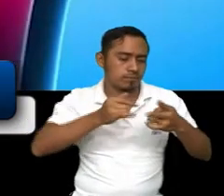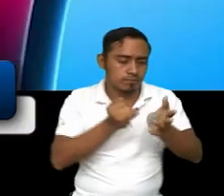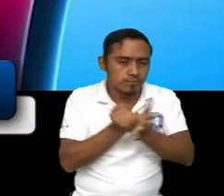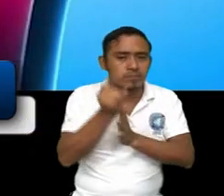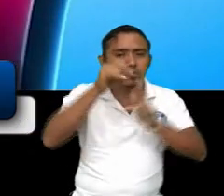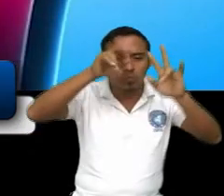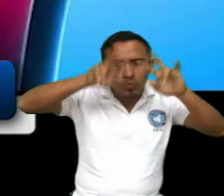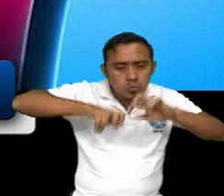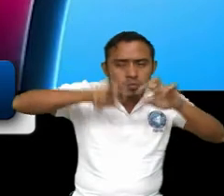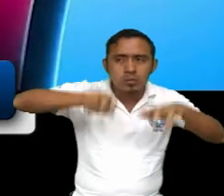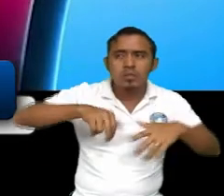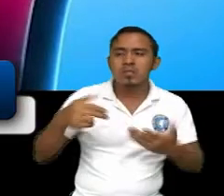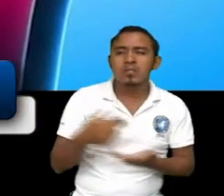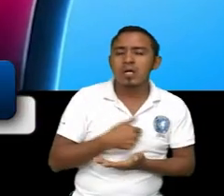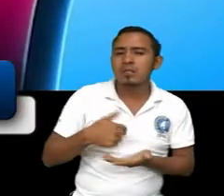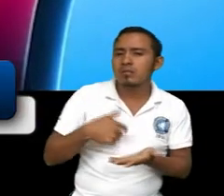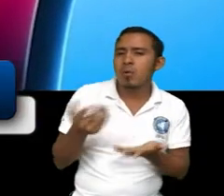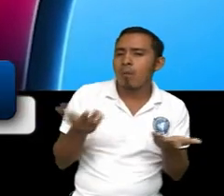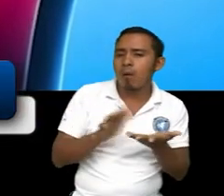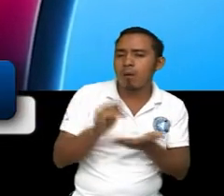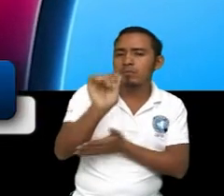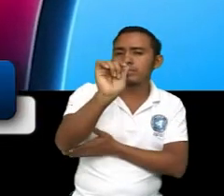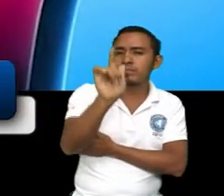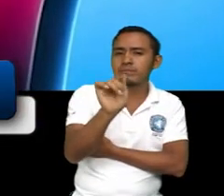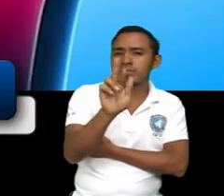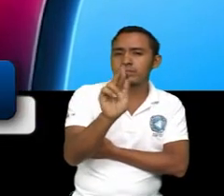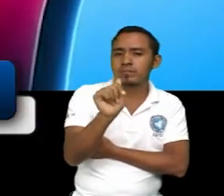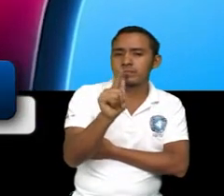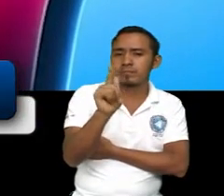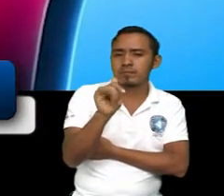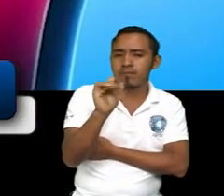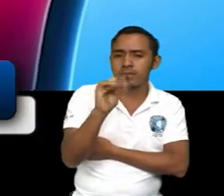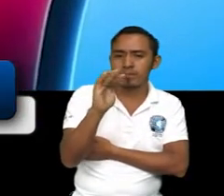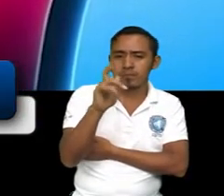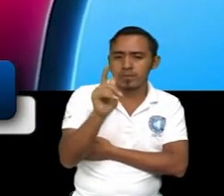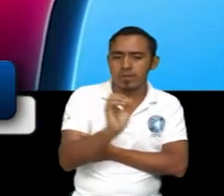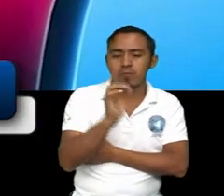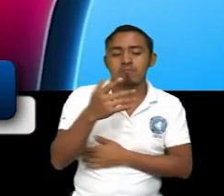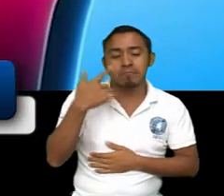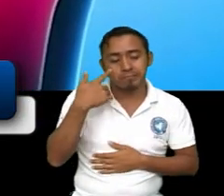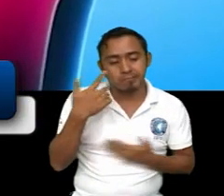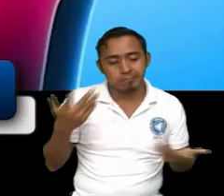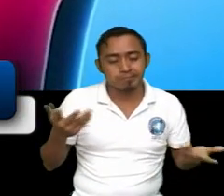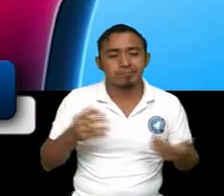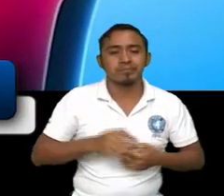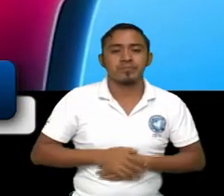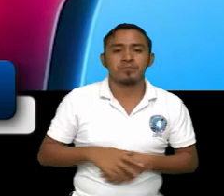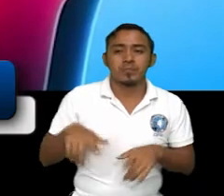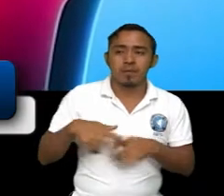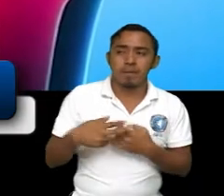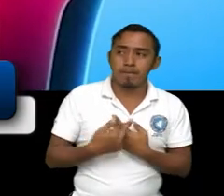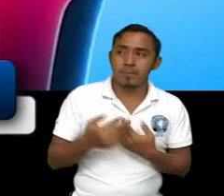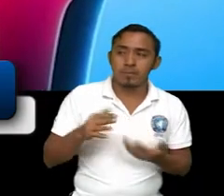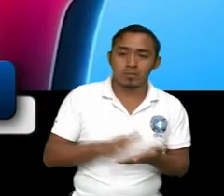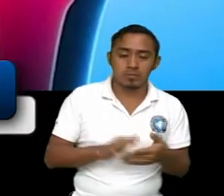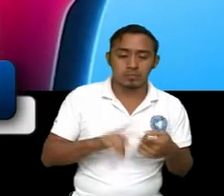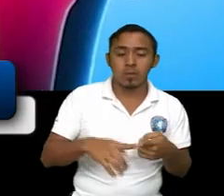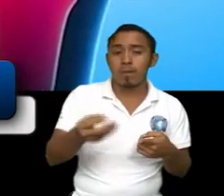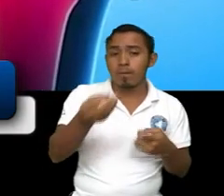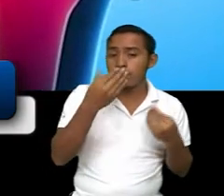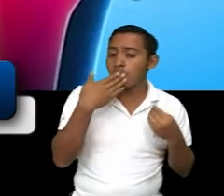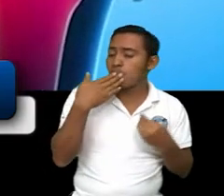cuál es el tratamiento ok el tratamiento va desde iniciar con una buena alimentación